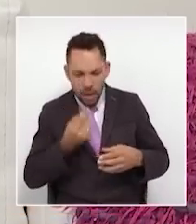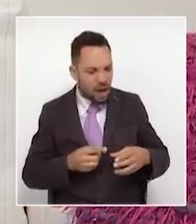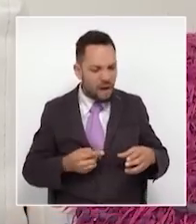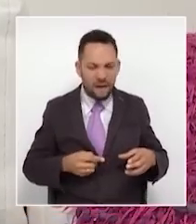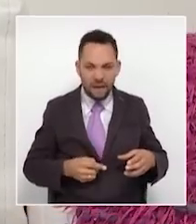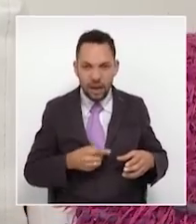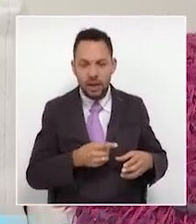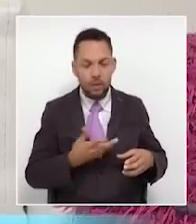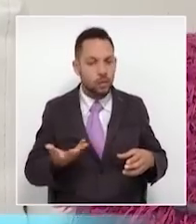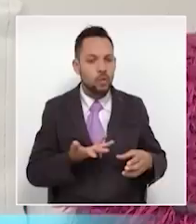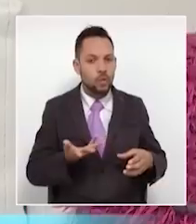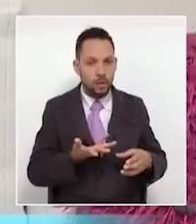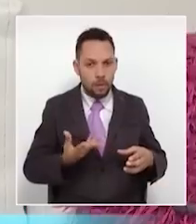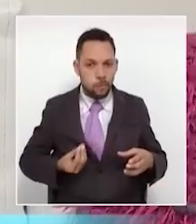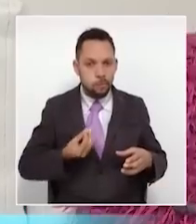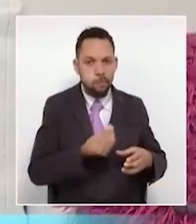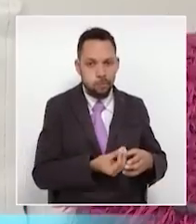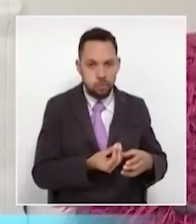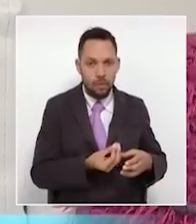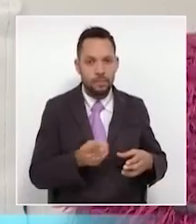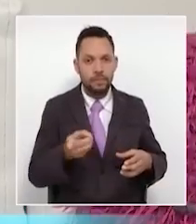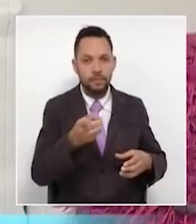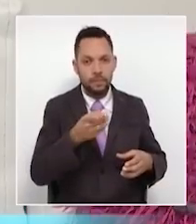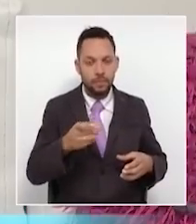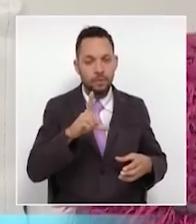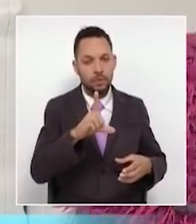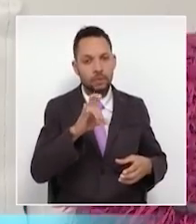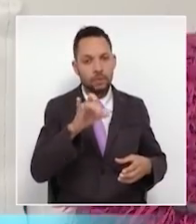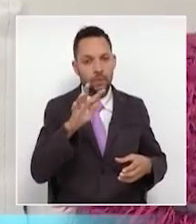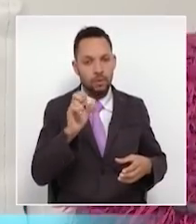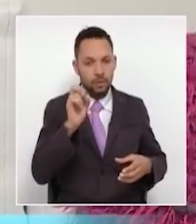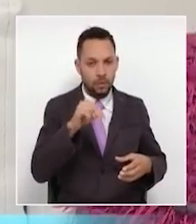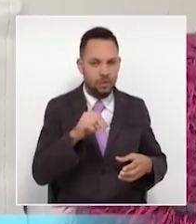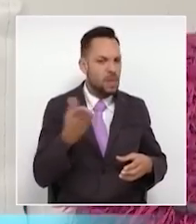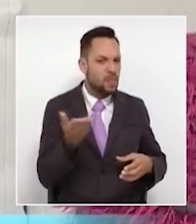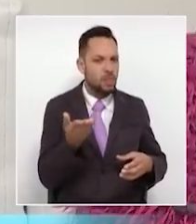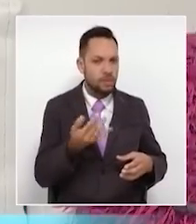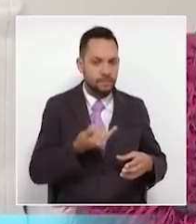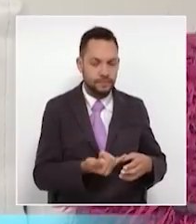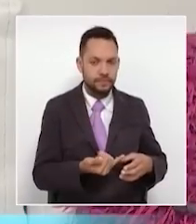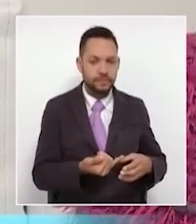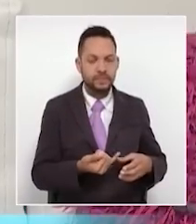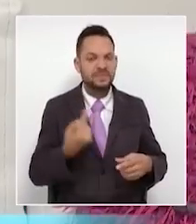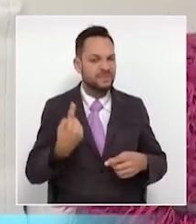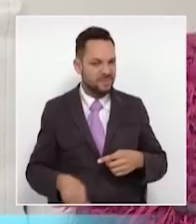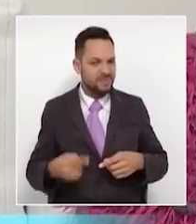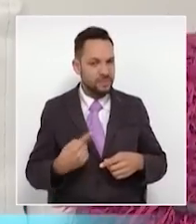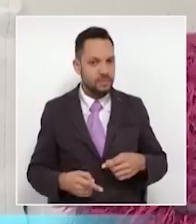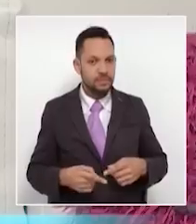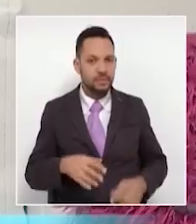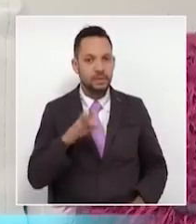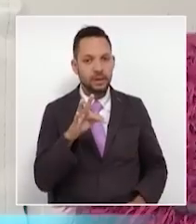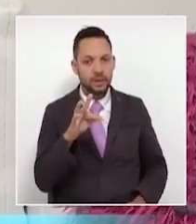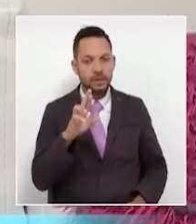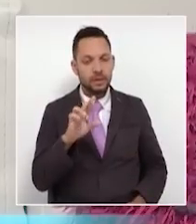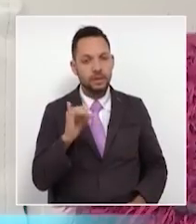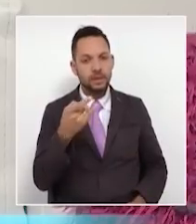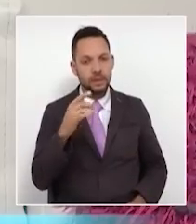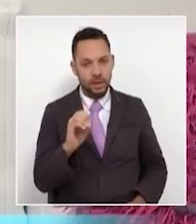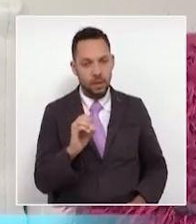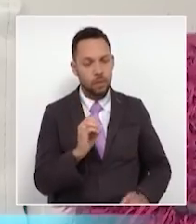en este este agente se encuentra en la en el centeno se encuentra en el trigo principalmente